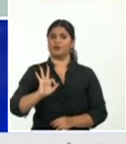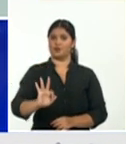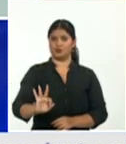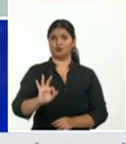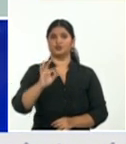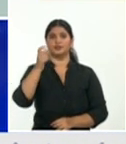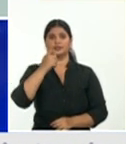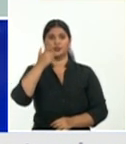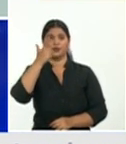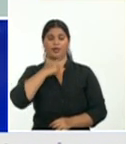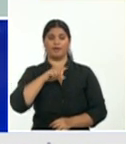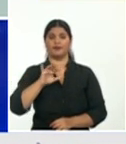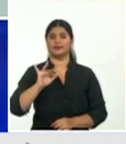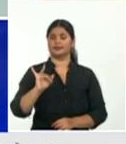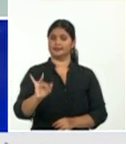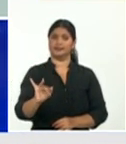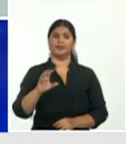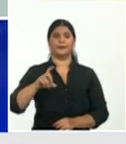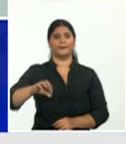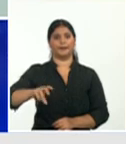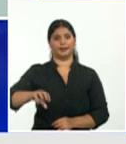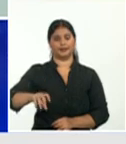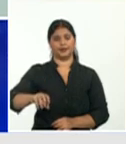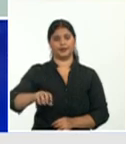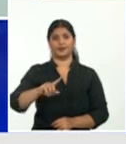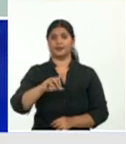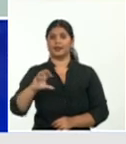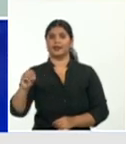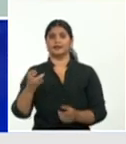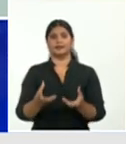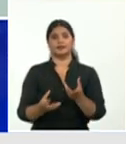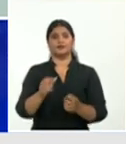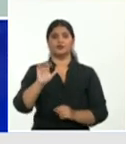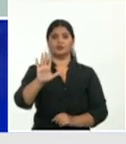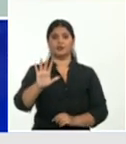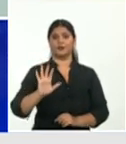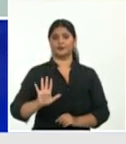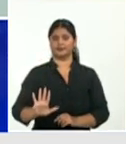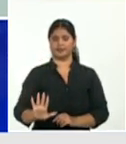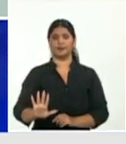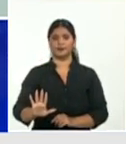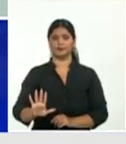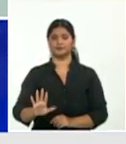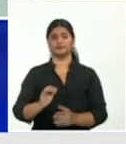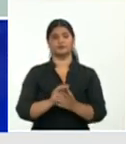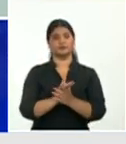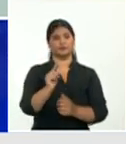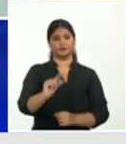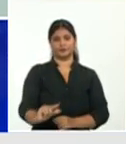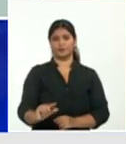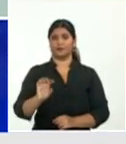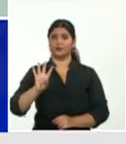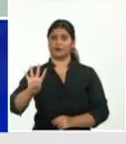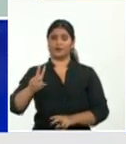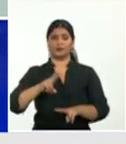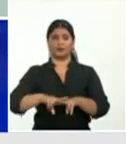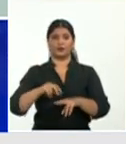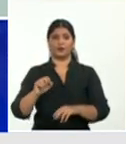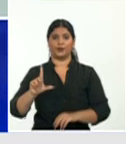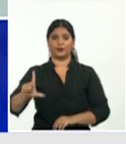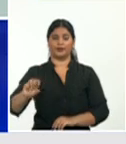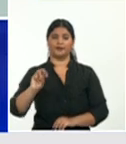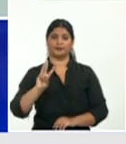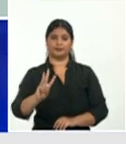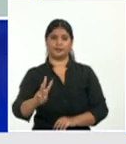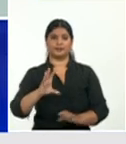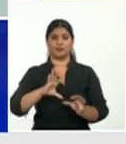Ávila 7, Pinar del Río y Cienfuegos con 5 cada uno, Mayabeque 4, Holguín 3,